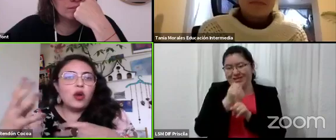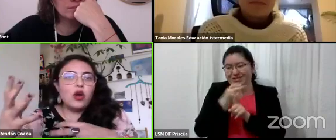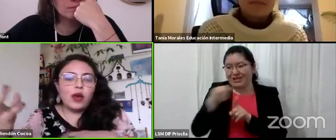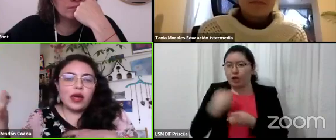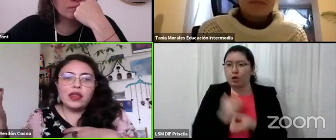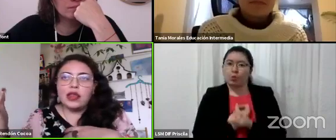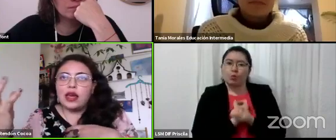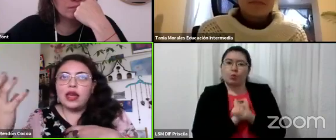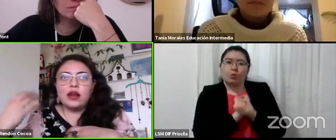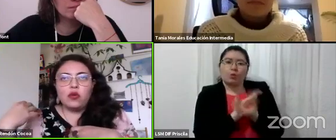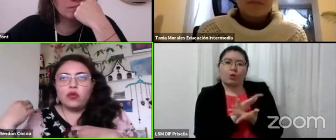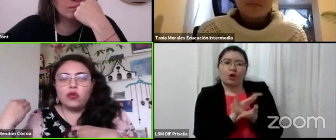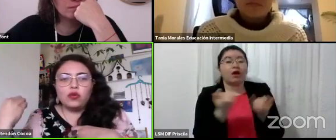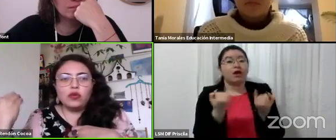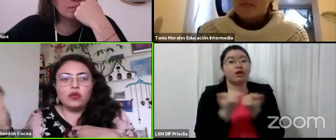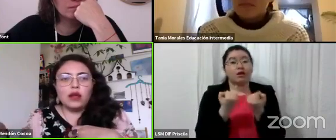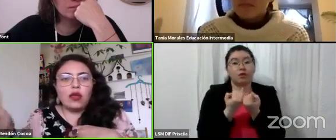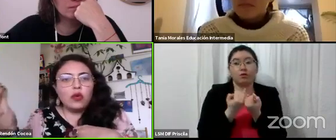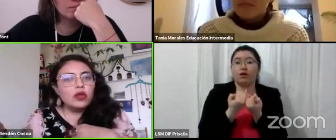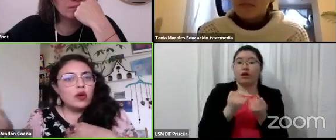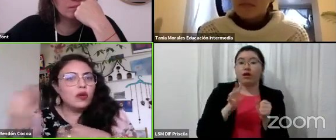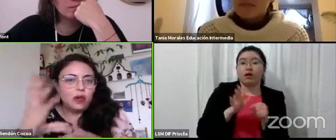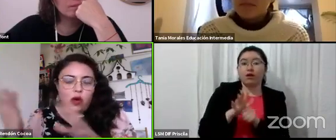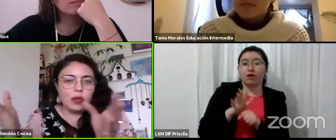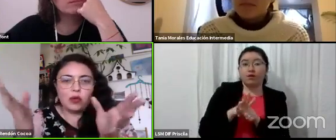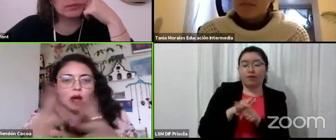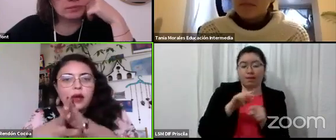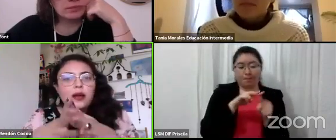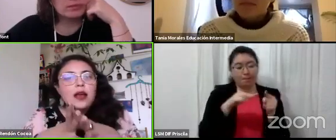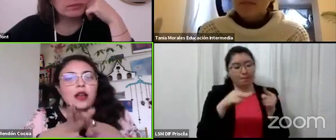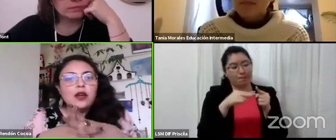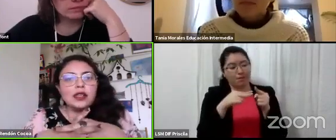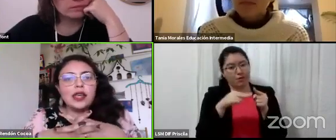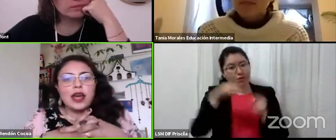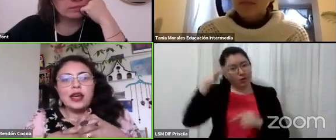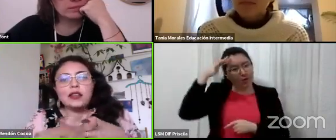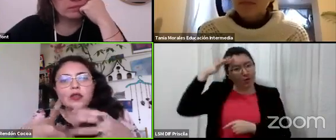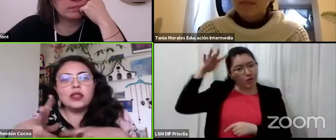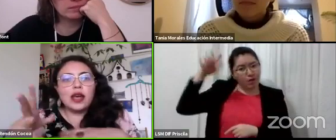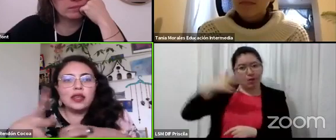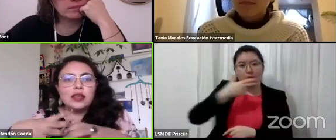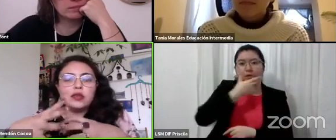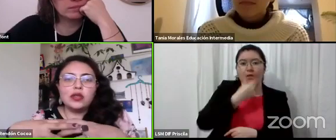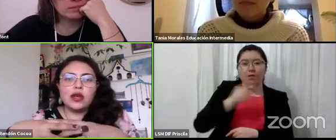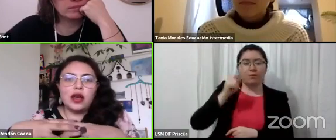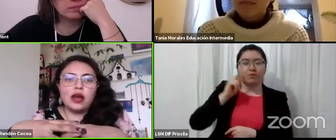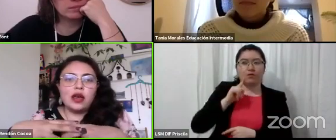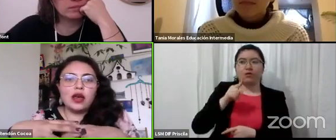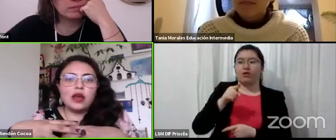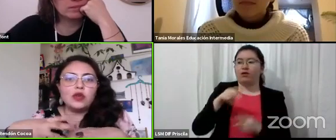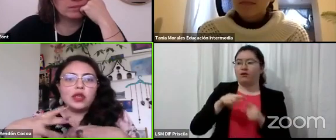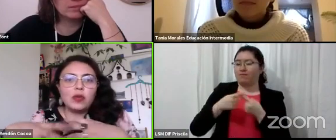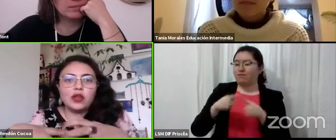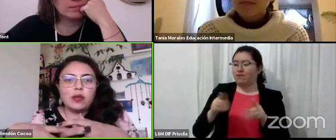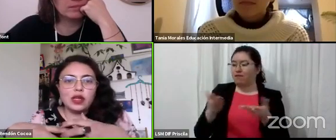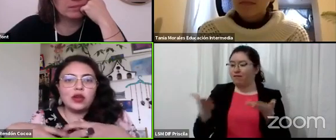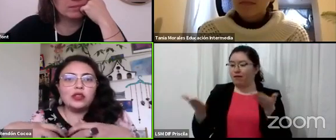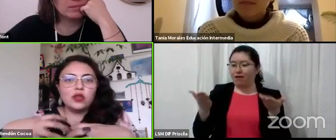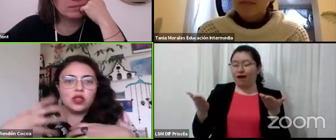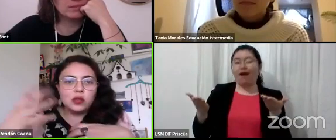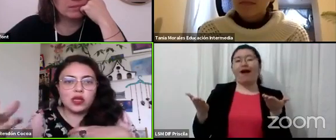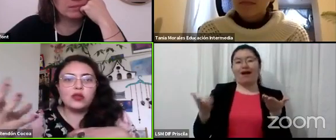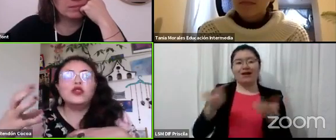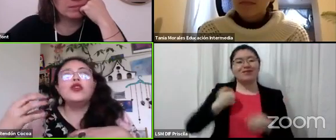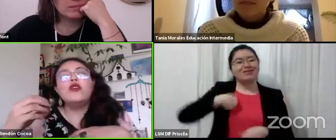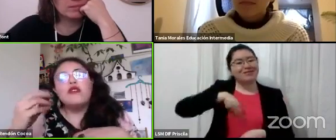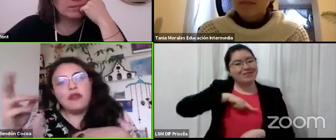a cómo lo puede entender un adulto, hombre, mujer, lo que sea. Entonces esa es nuestra aproximación a